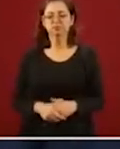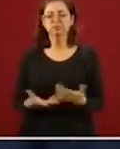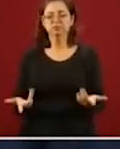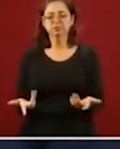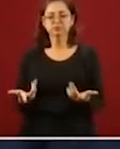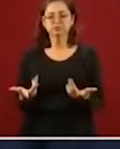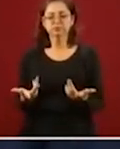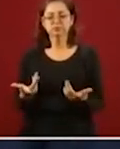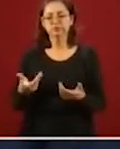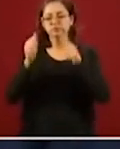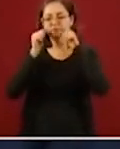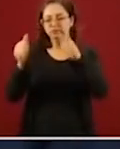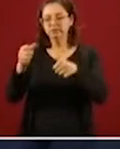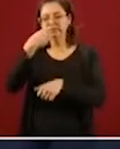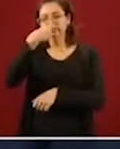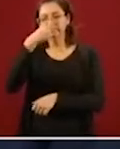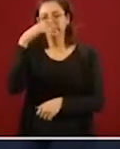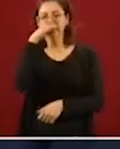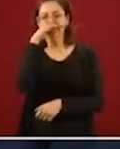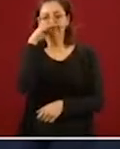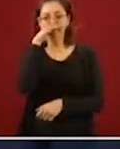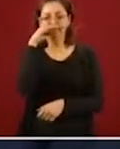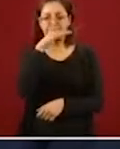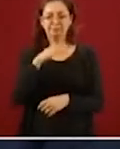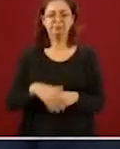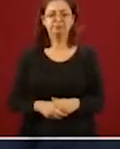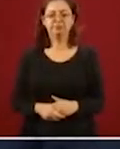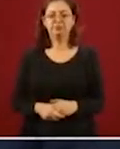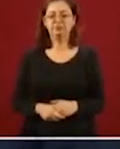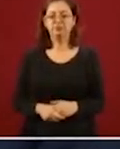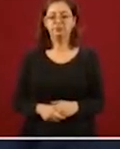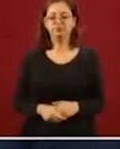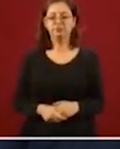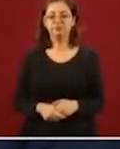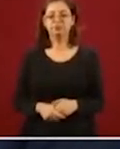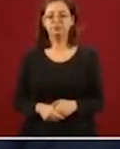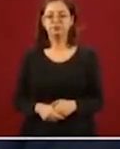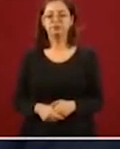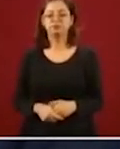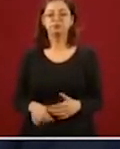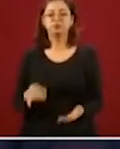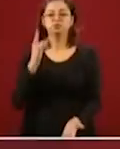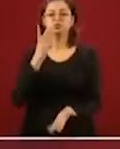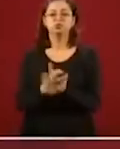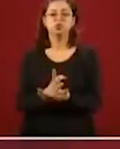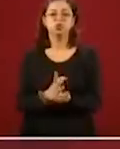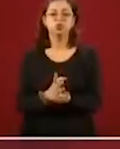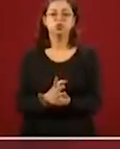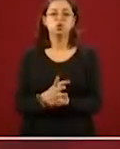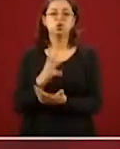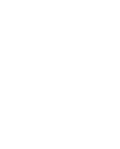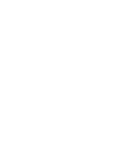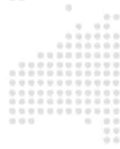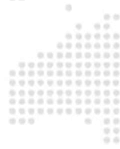atención médica y medicamentos, más que está en 19 estados.